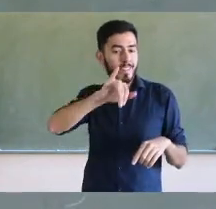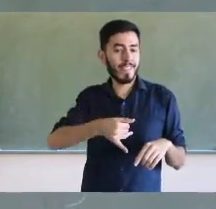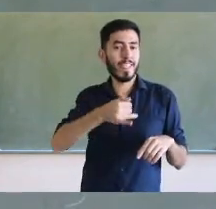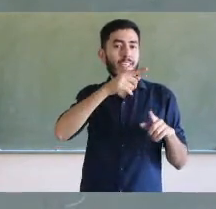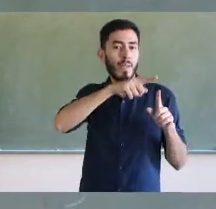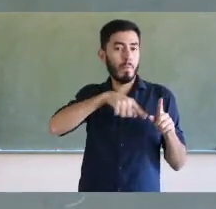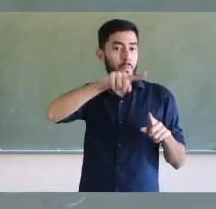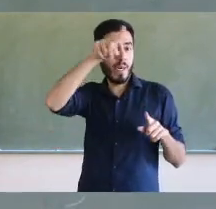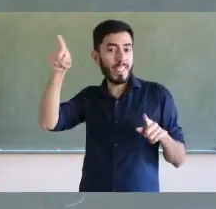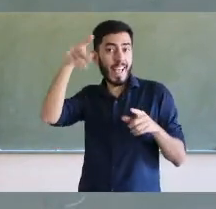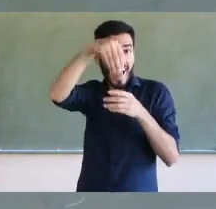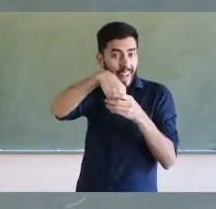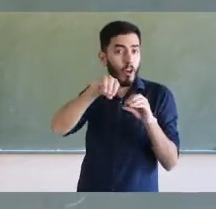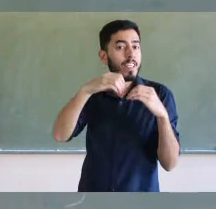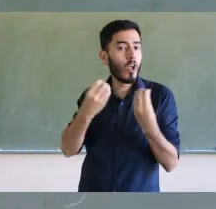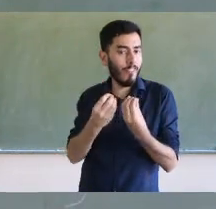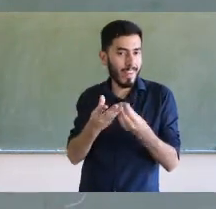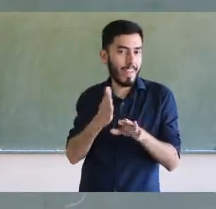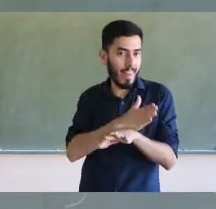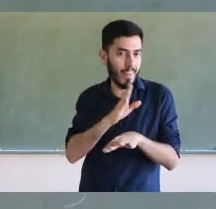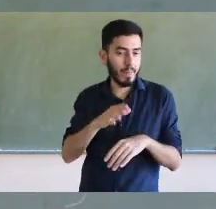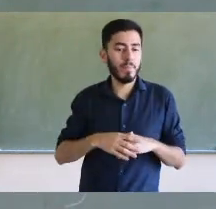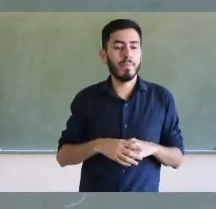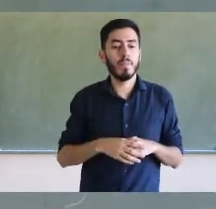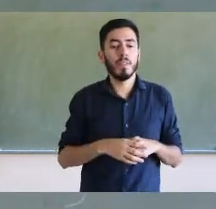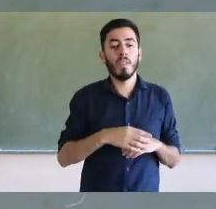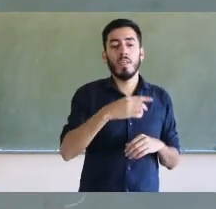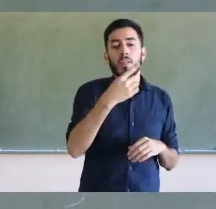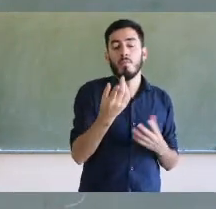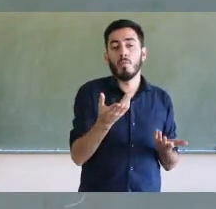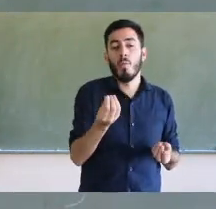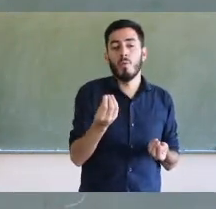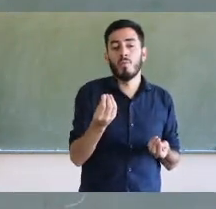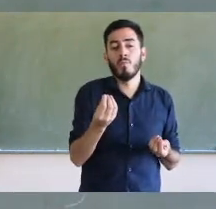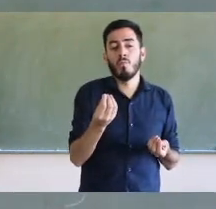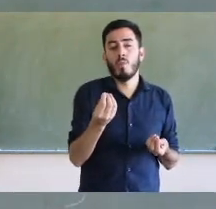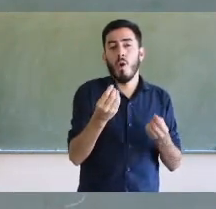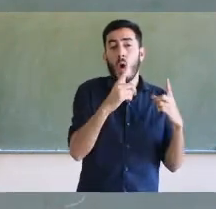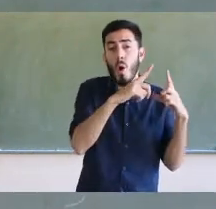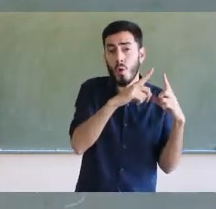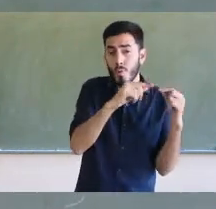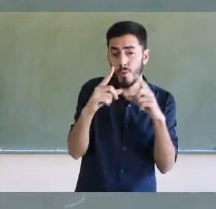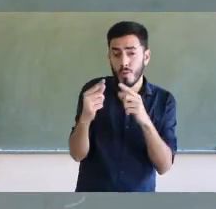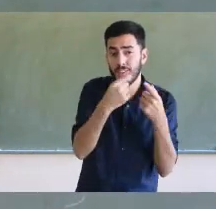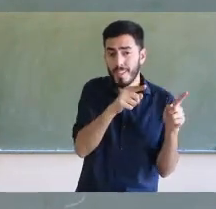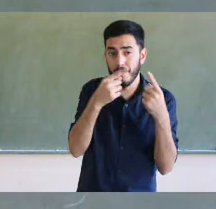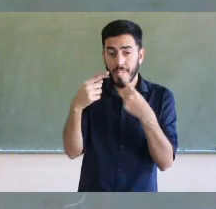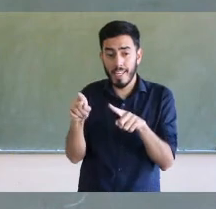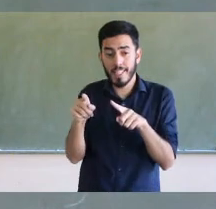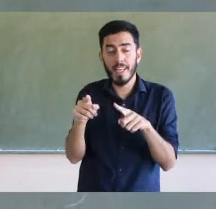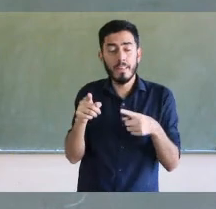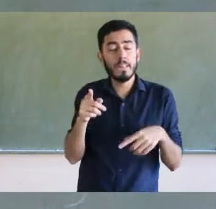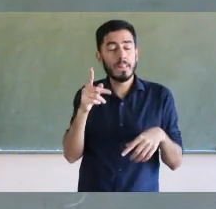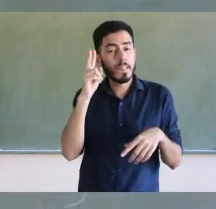que está adentro de la raíz primero, ¿sí? Lo que vamos a hacer es, como son de distintos denominadores, vamos a buscar un